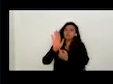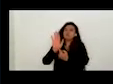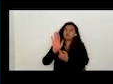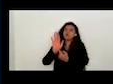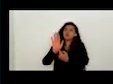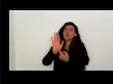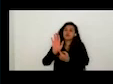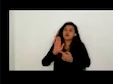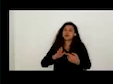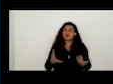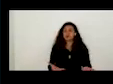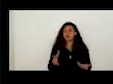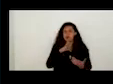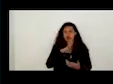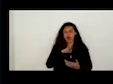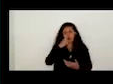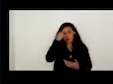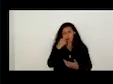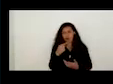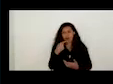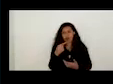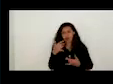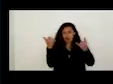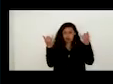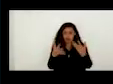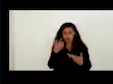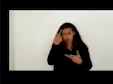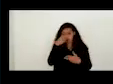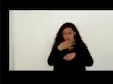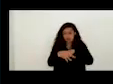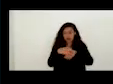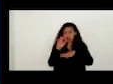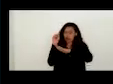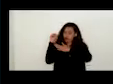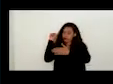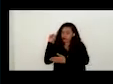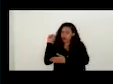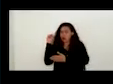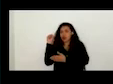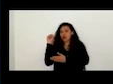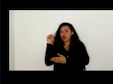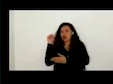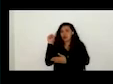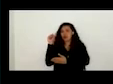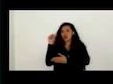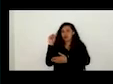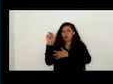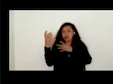la ganancia de peso gestacional de acuerdo al embarazo y de